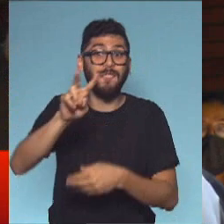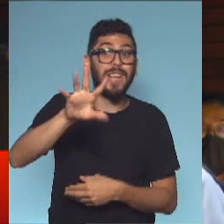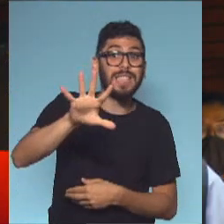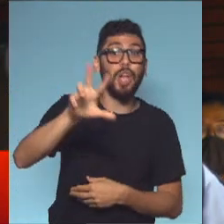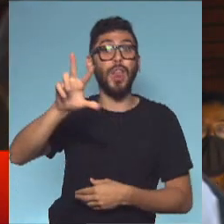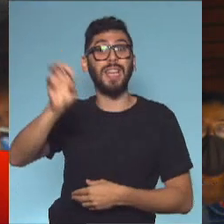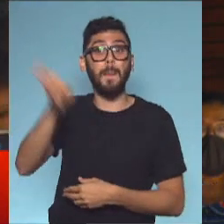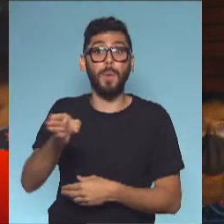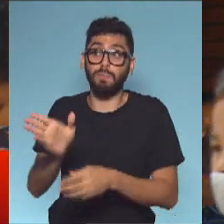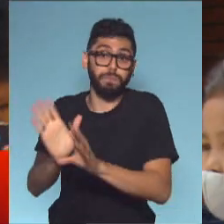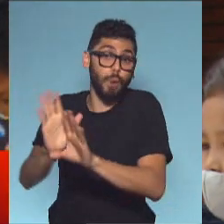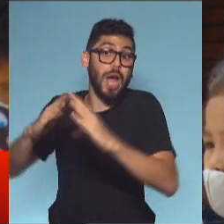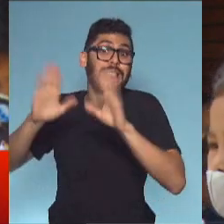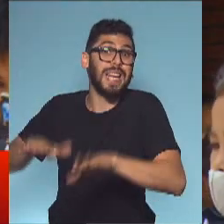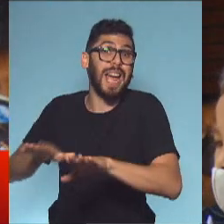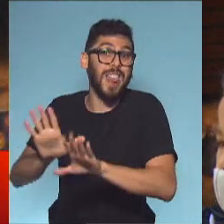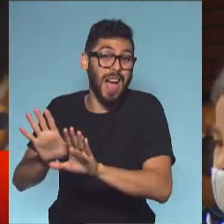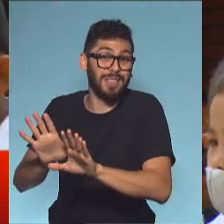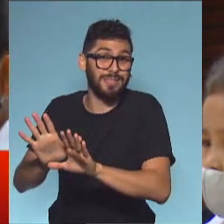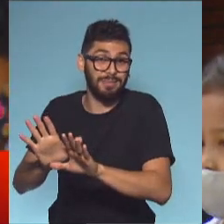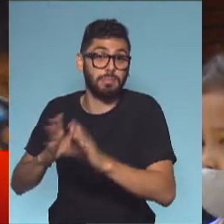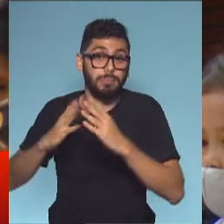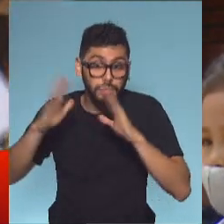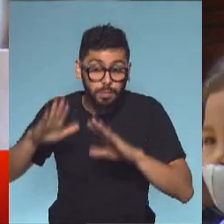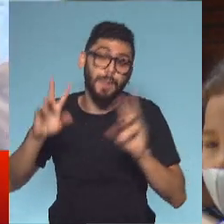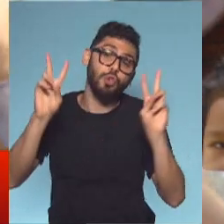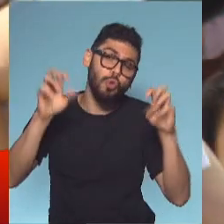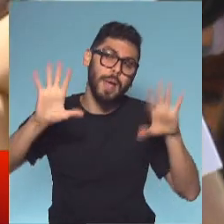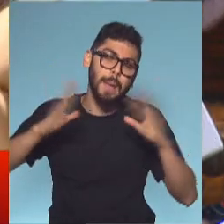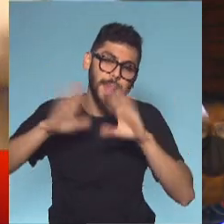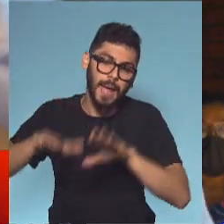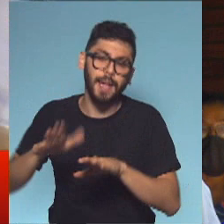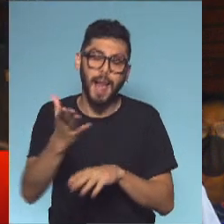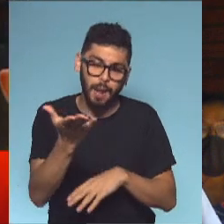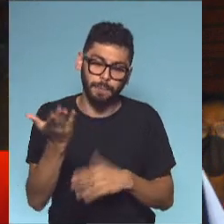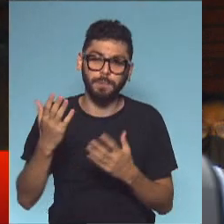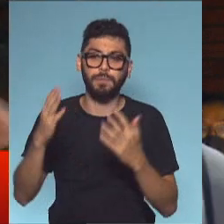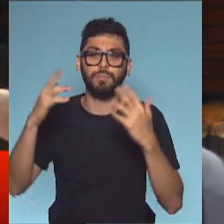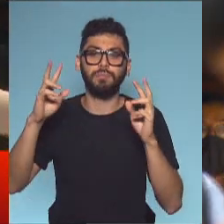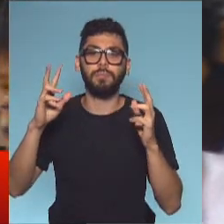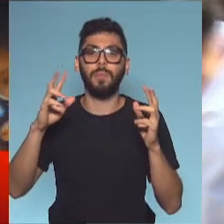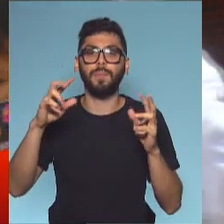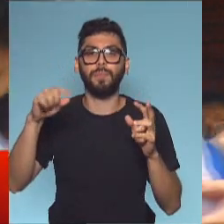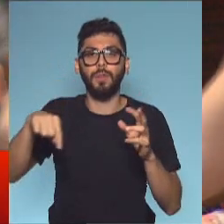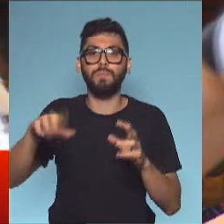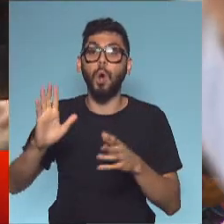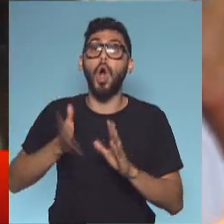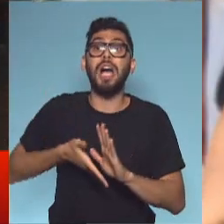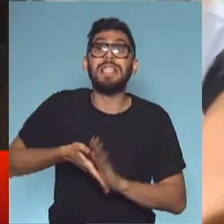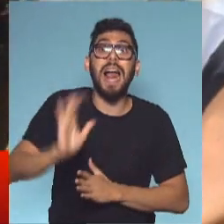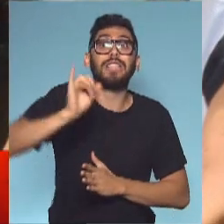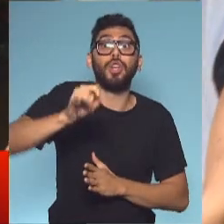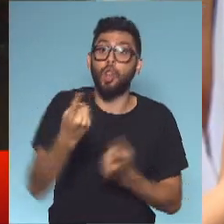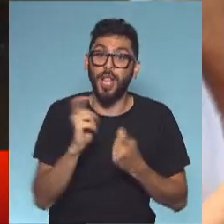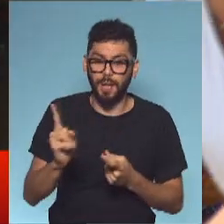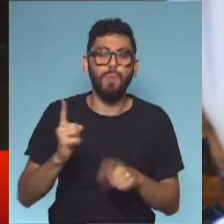que se queda en su casa. ¿Se queda en su casa? Se queda en su casa. Se supone que se queda. Se supone que, por lo menos, por lo pronto no tiene la obligación de salir. En el horario